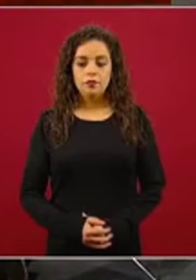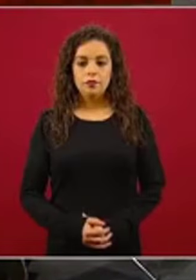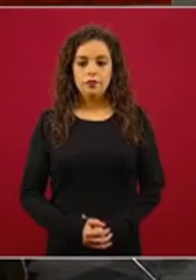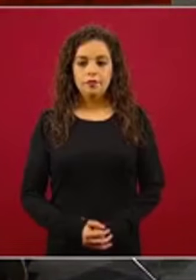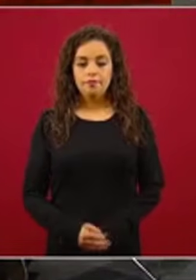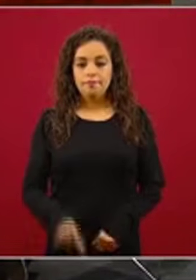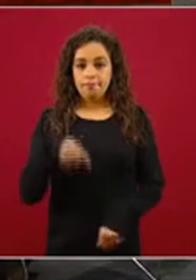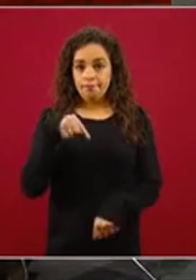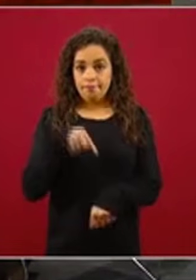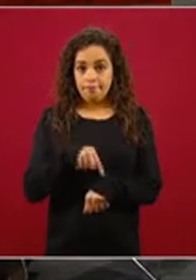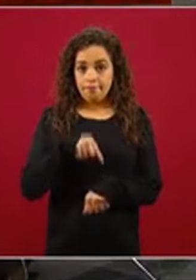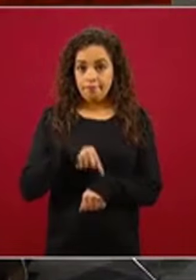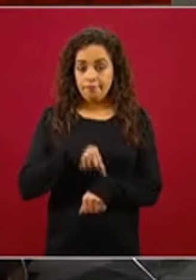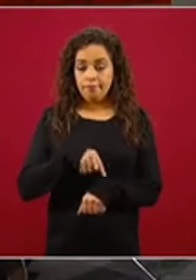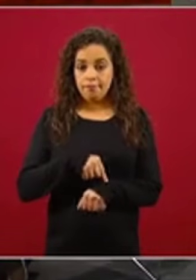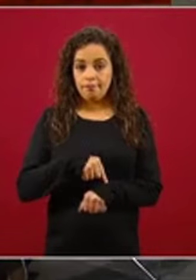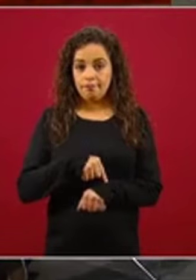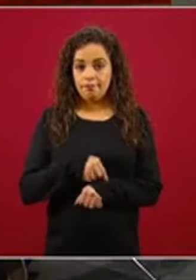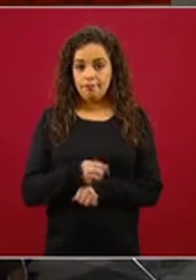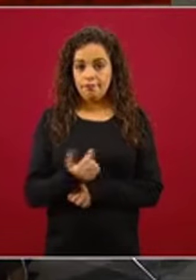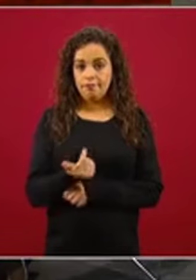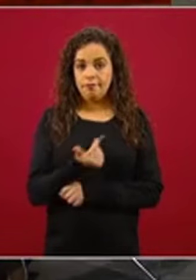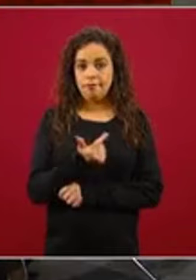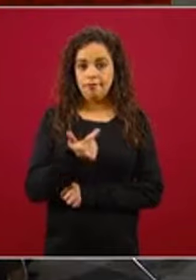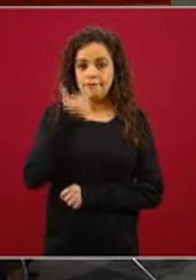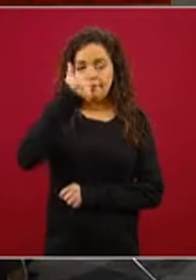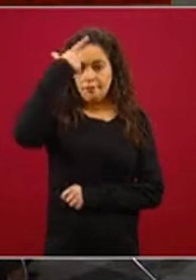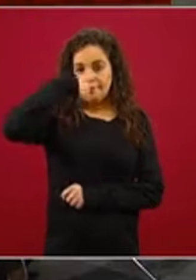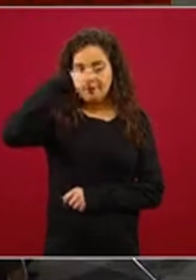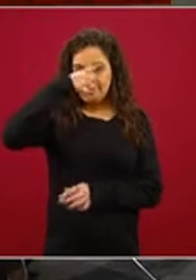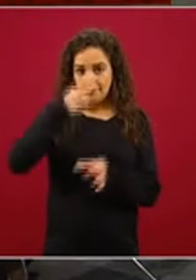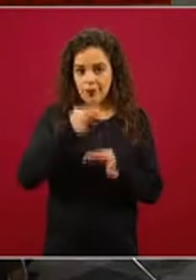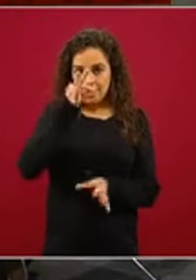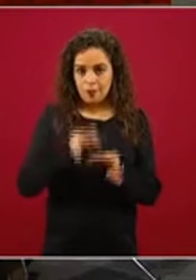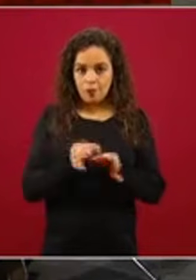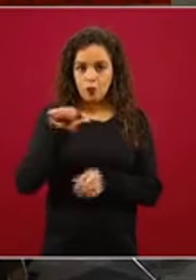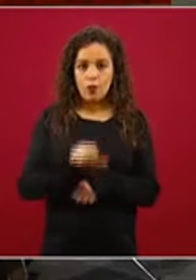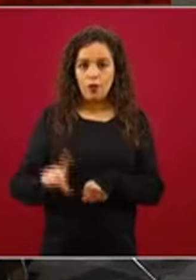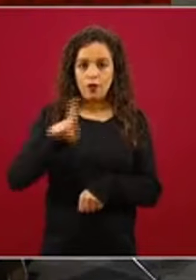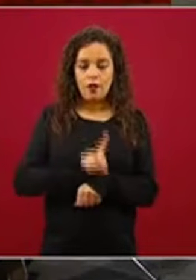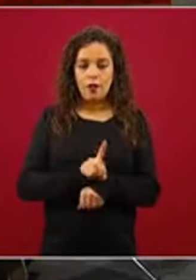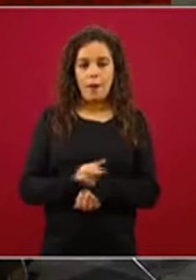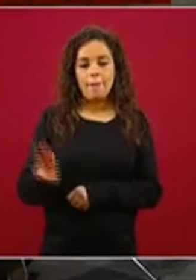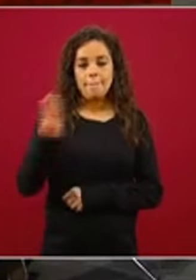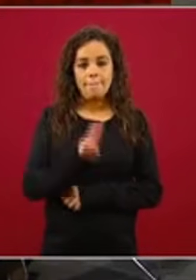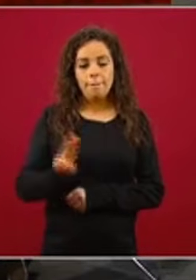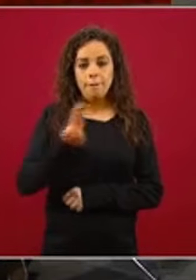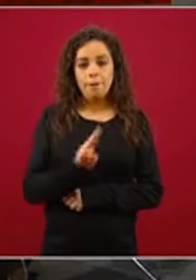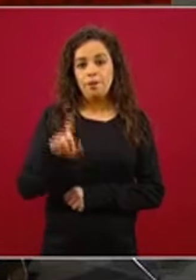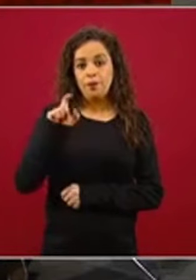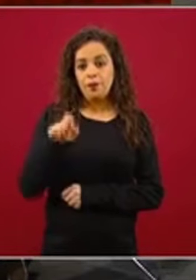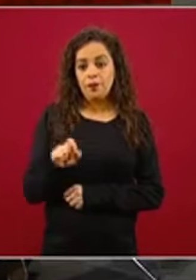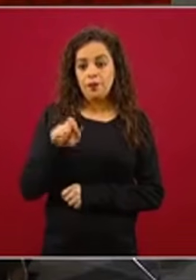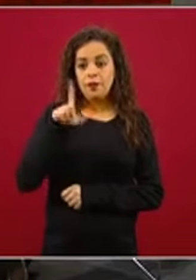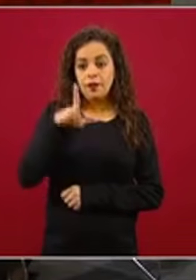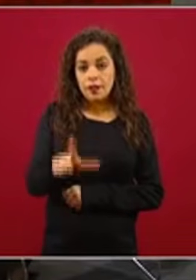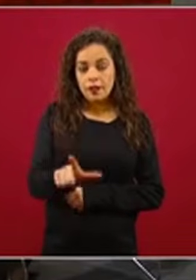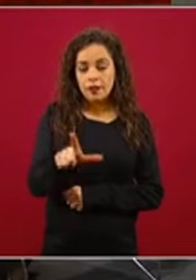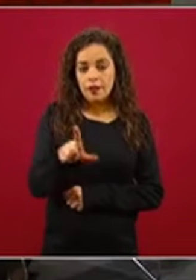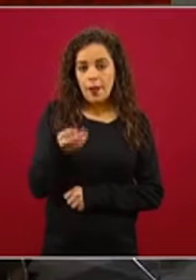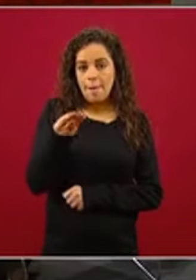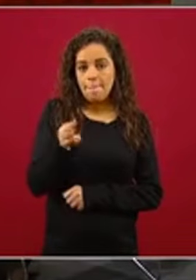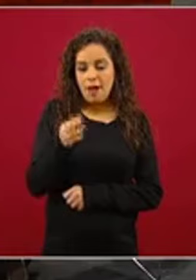Son las 19 horas en punto de este miércoles 27 de mayo